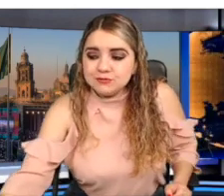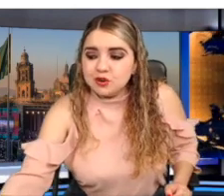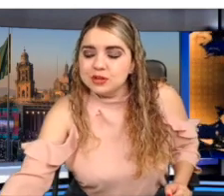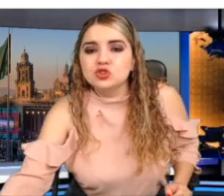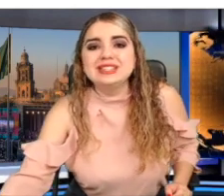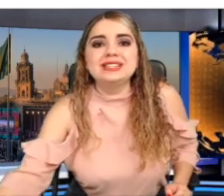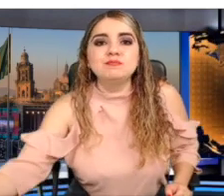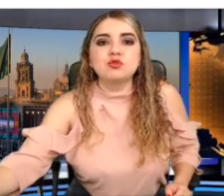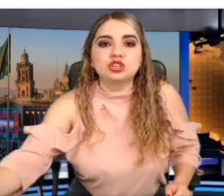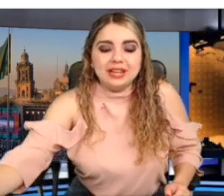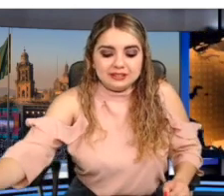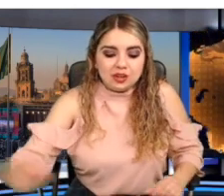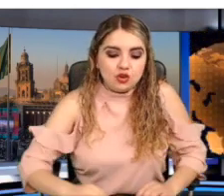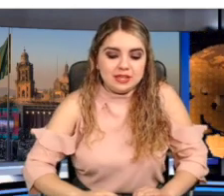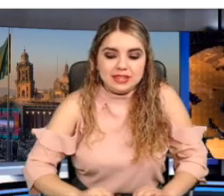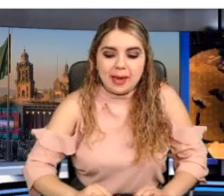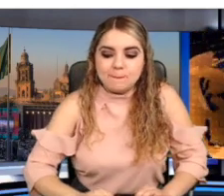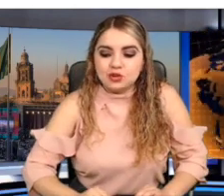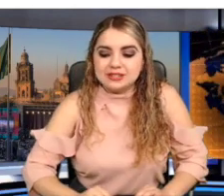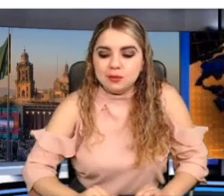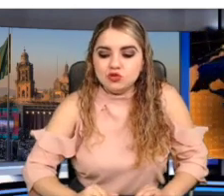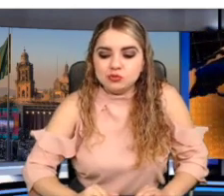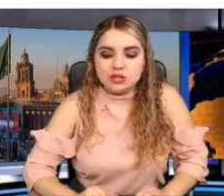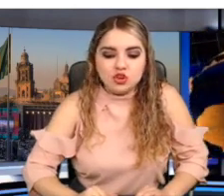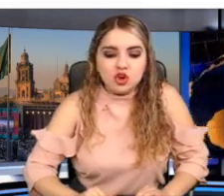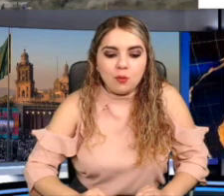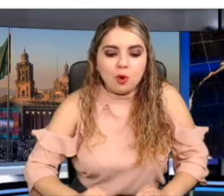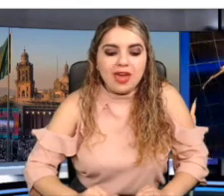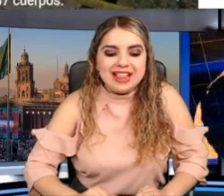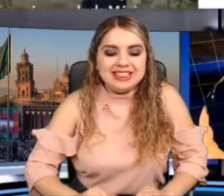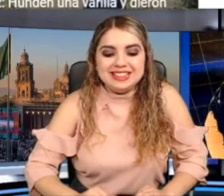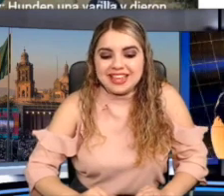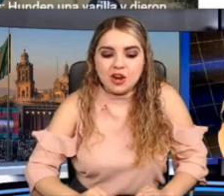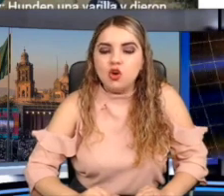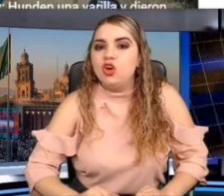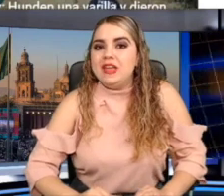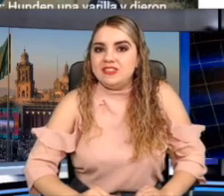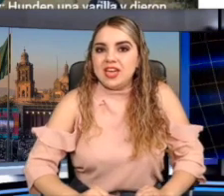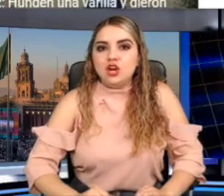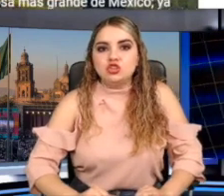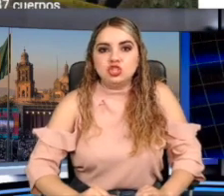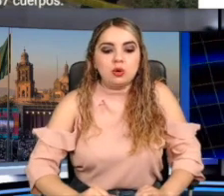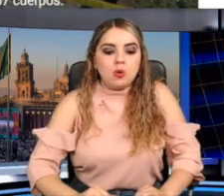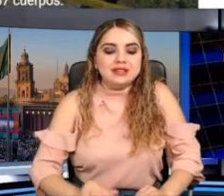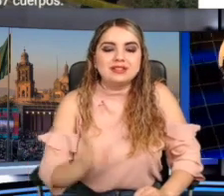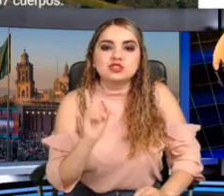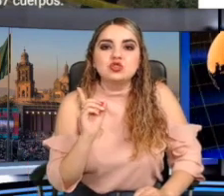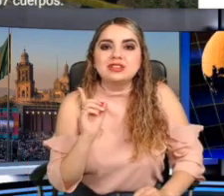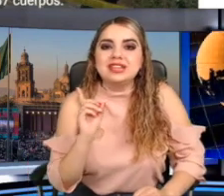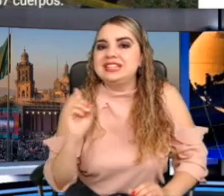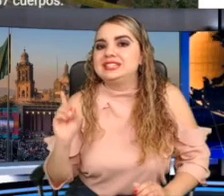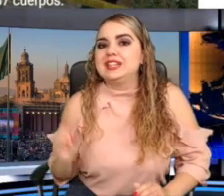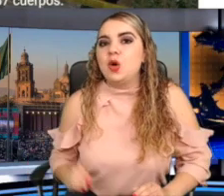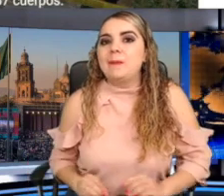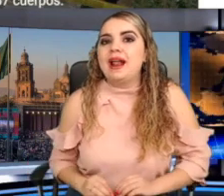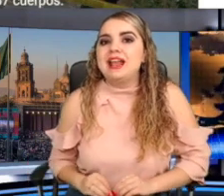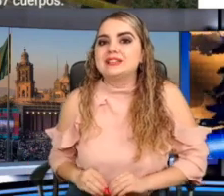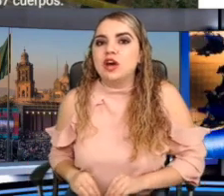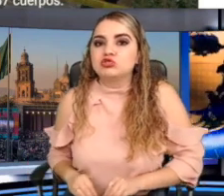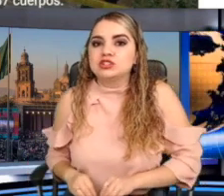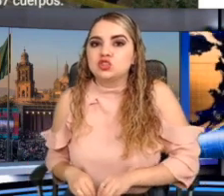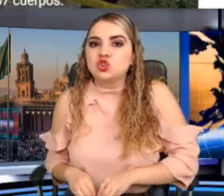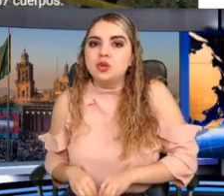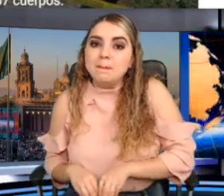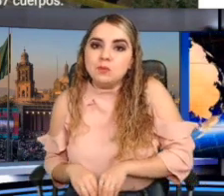¿Por qué esta información es importante hoy en día? Porque estamos viendo cómo el dinero de los chihuahuenses no está destinado para